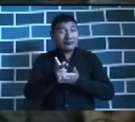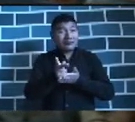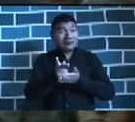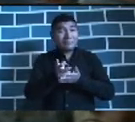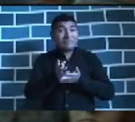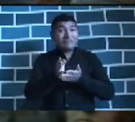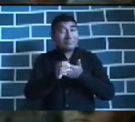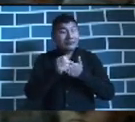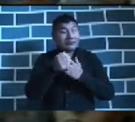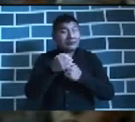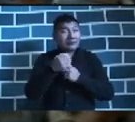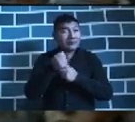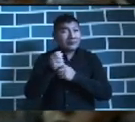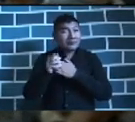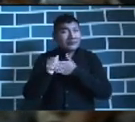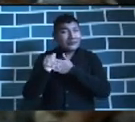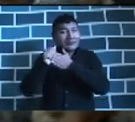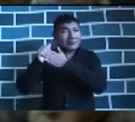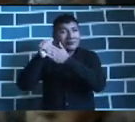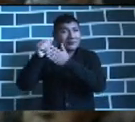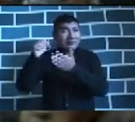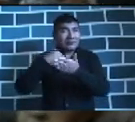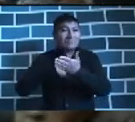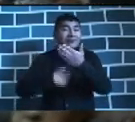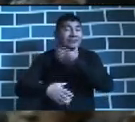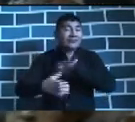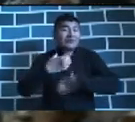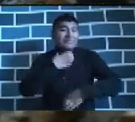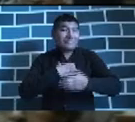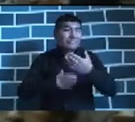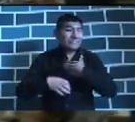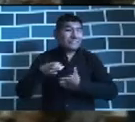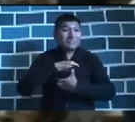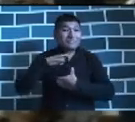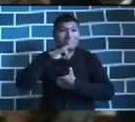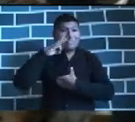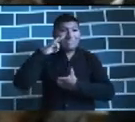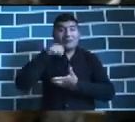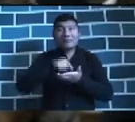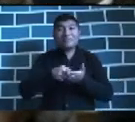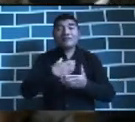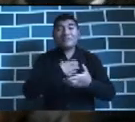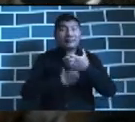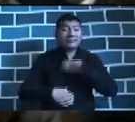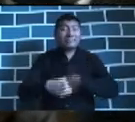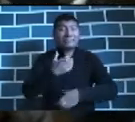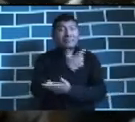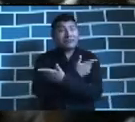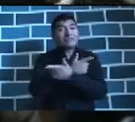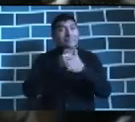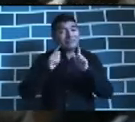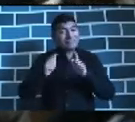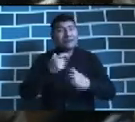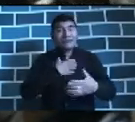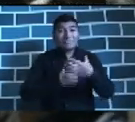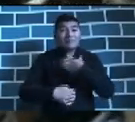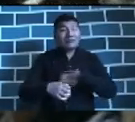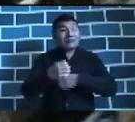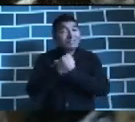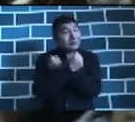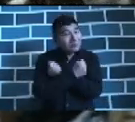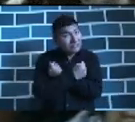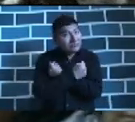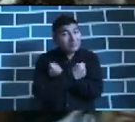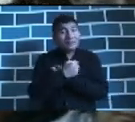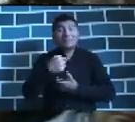dejado llevar por ese deseo del espíritu por ese deseo de libertad por ese deseo de amor por